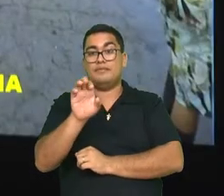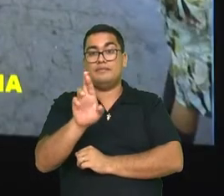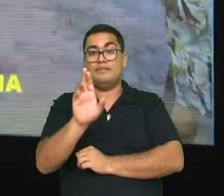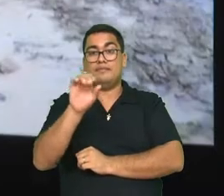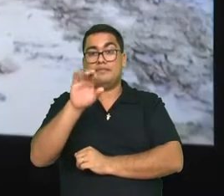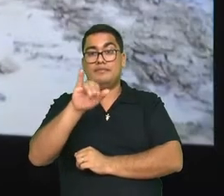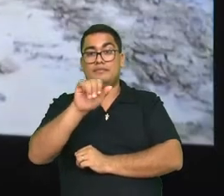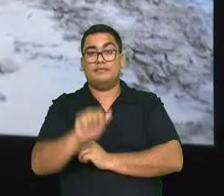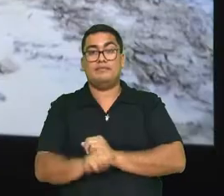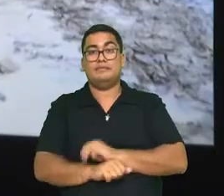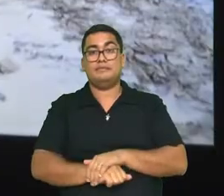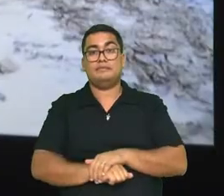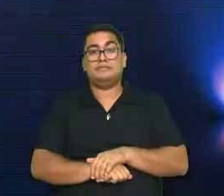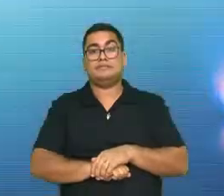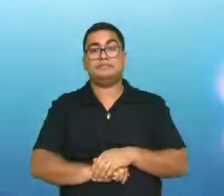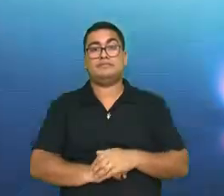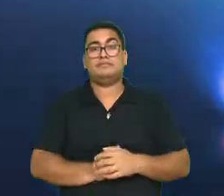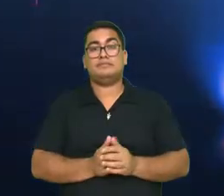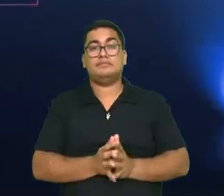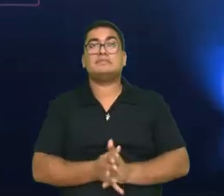parlamentario les informó Elmer Marcia.